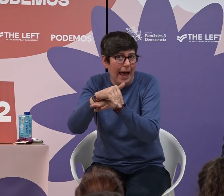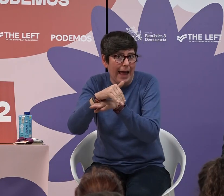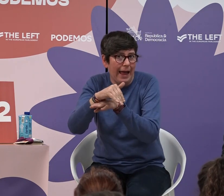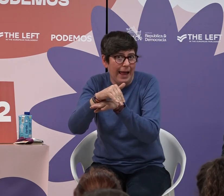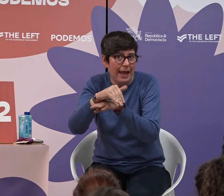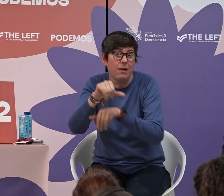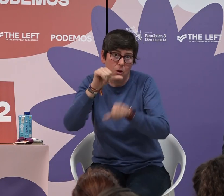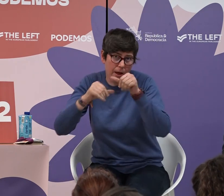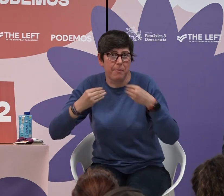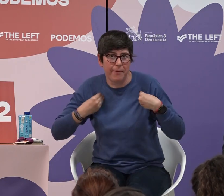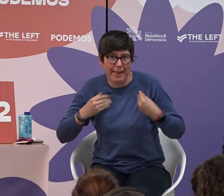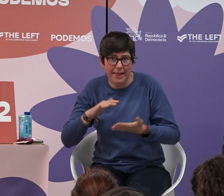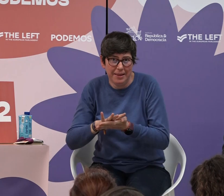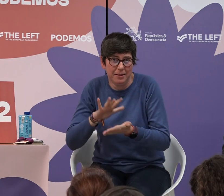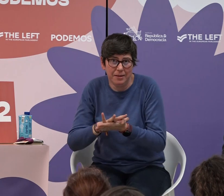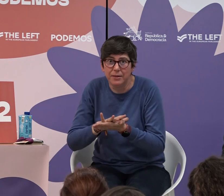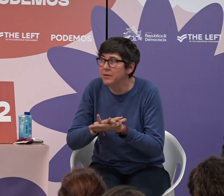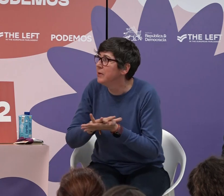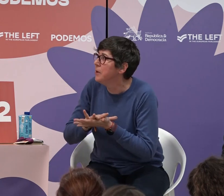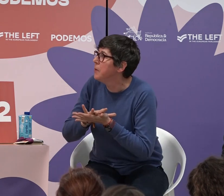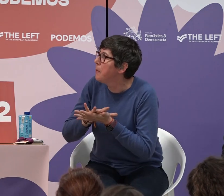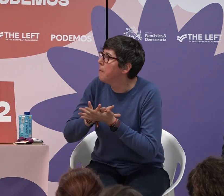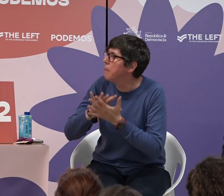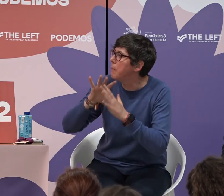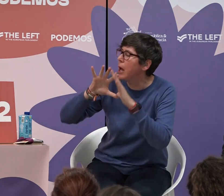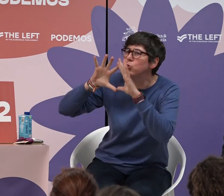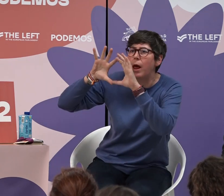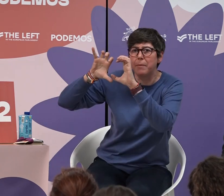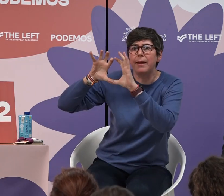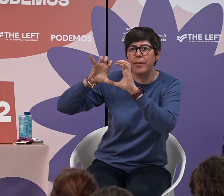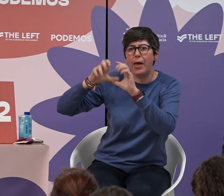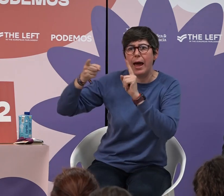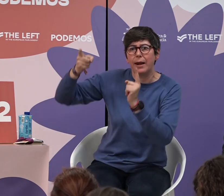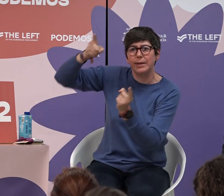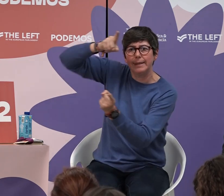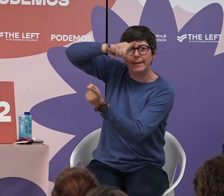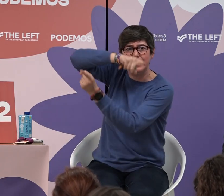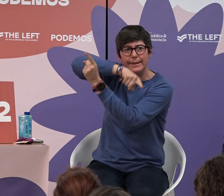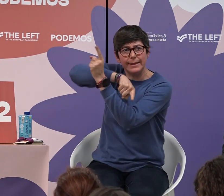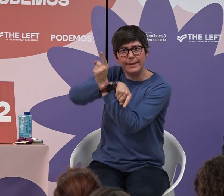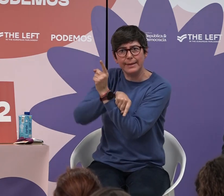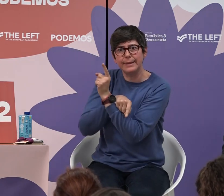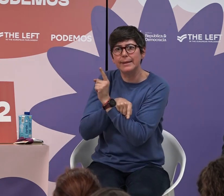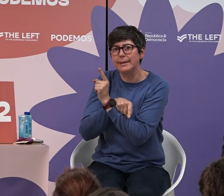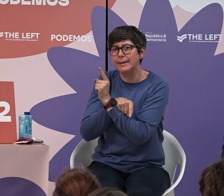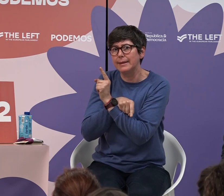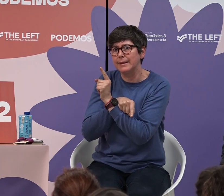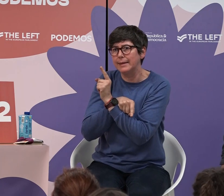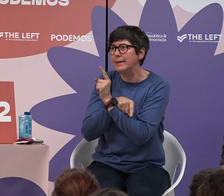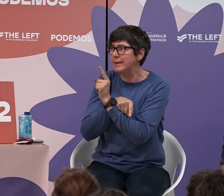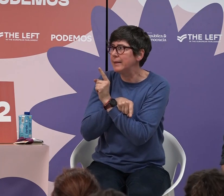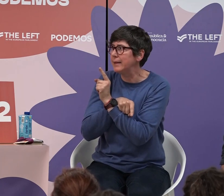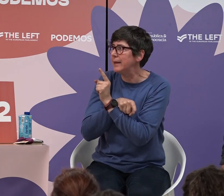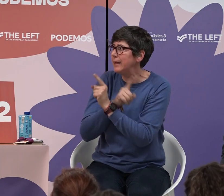y luego Espero ya volver a la calle y volver a mi vida tranquila que tenía antes de empezar esta Aventura Pero bueno ha sido un